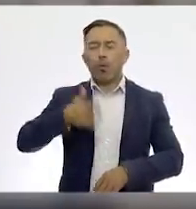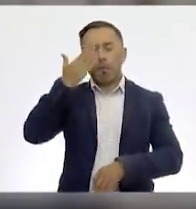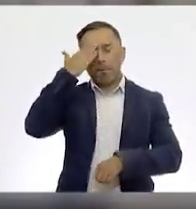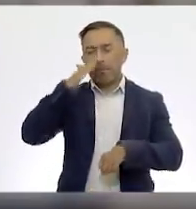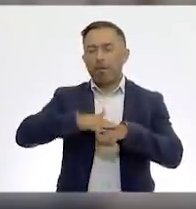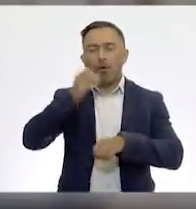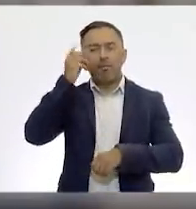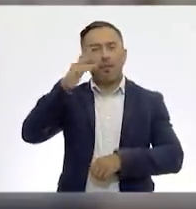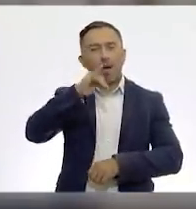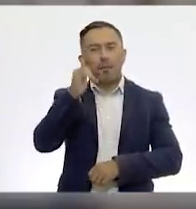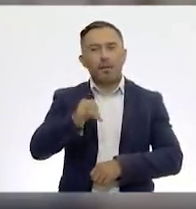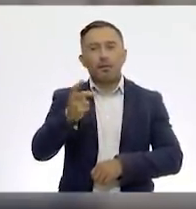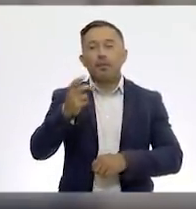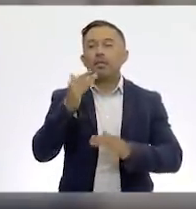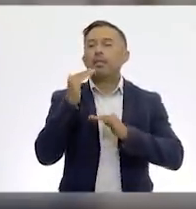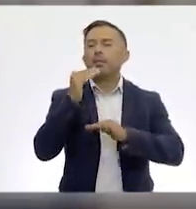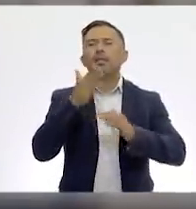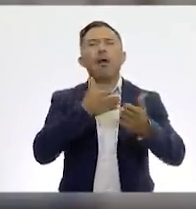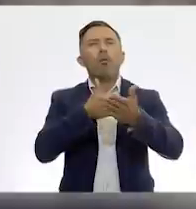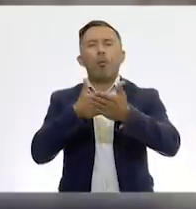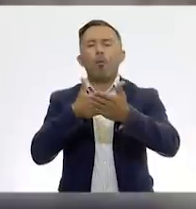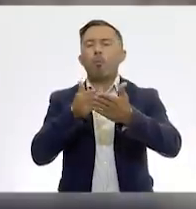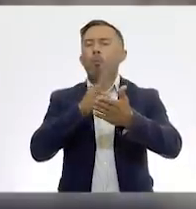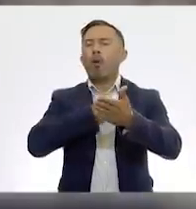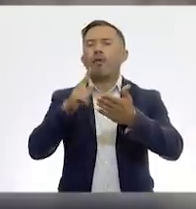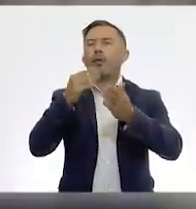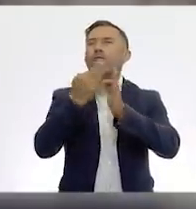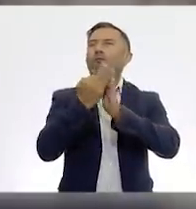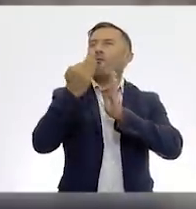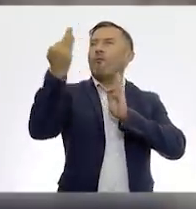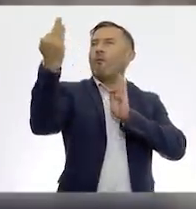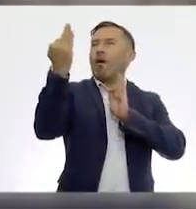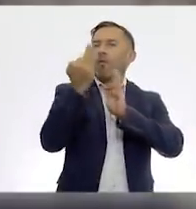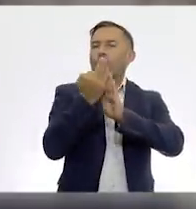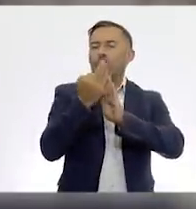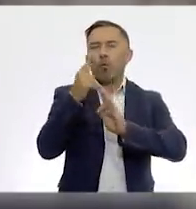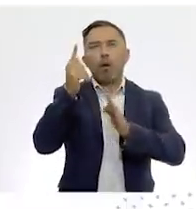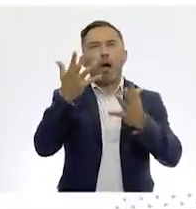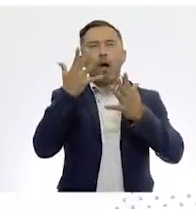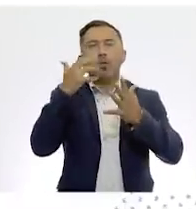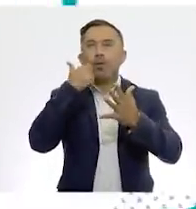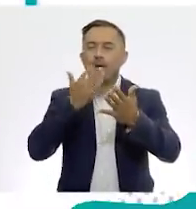límites solamente se crearon para marcar la distancia hasta donde tú quieres llegar.